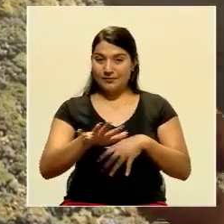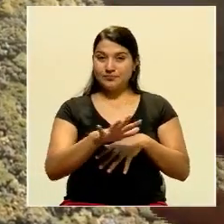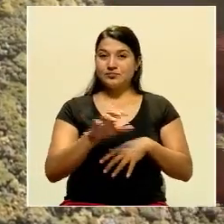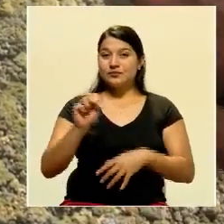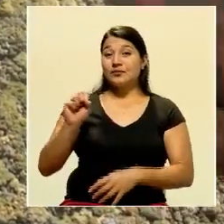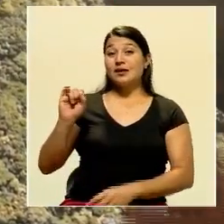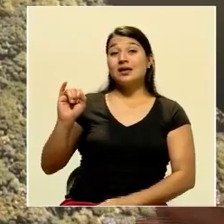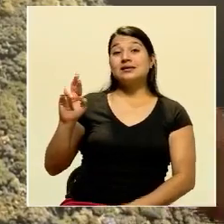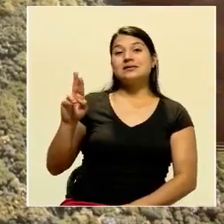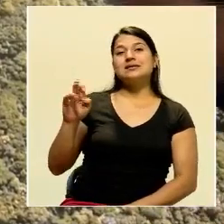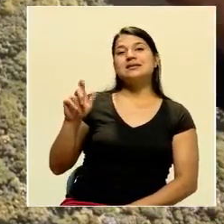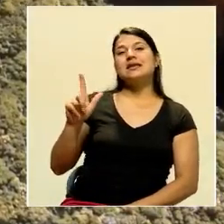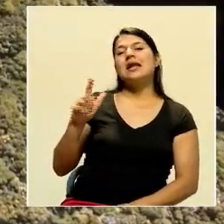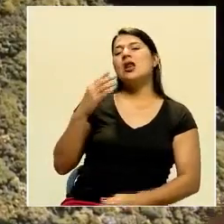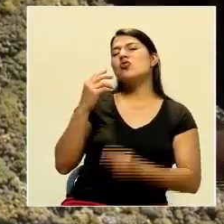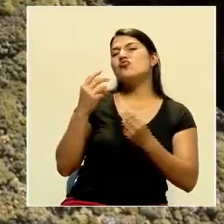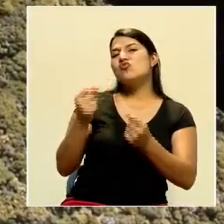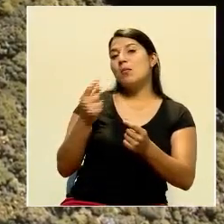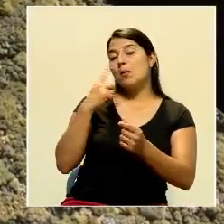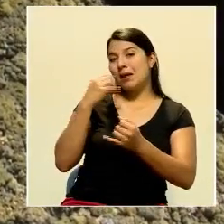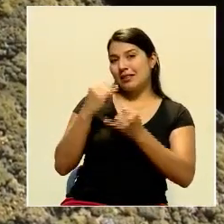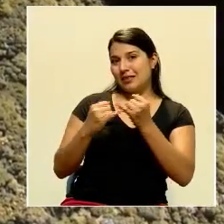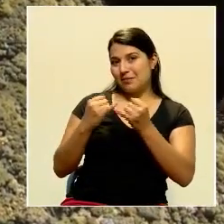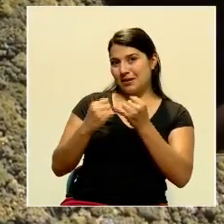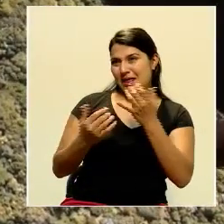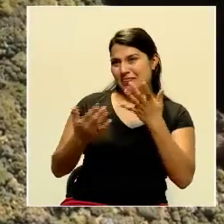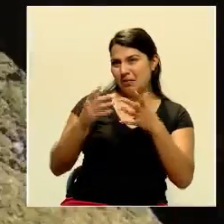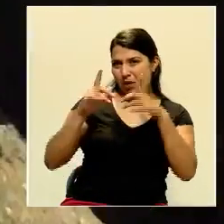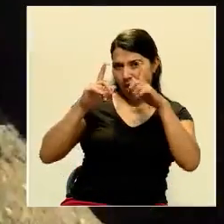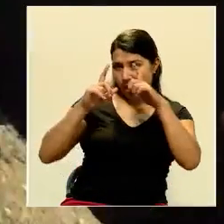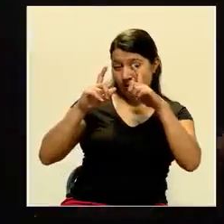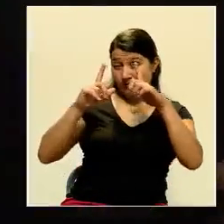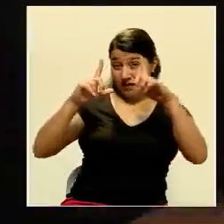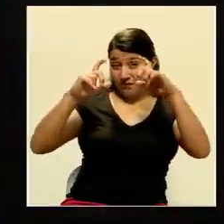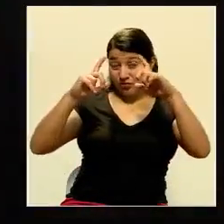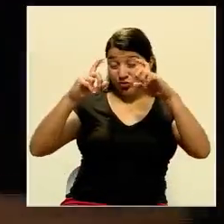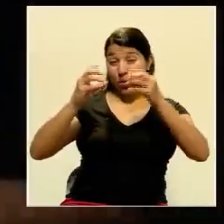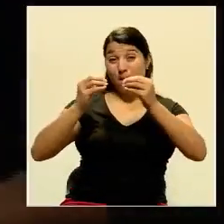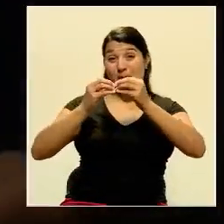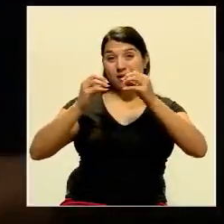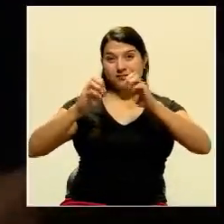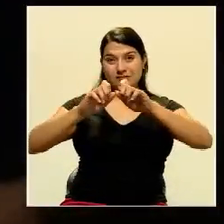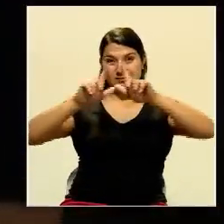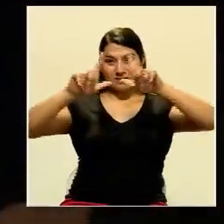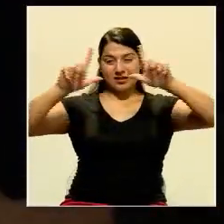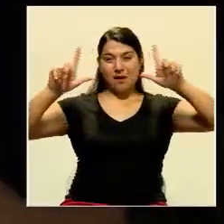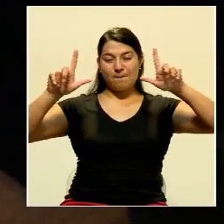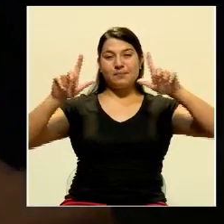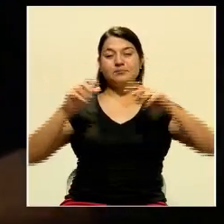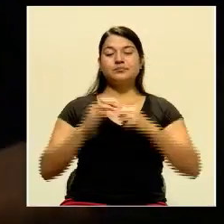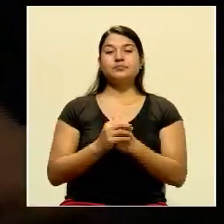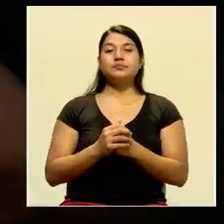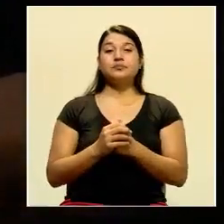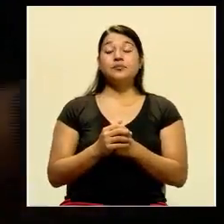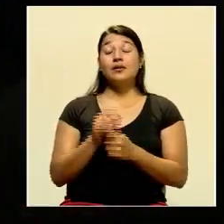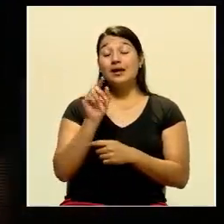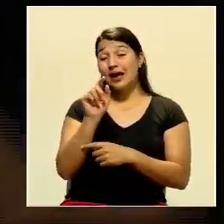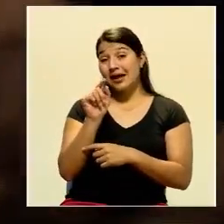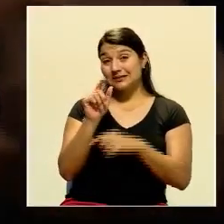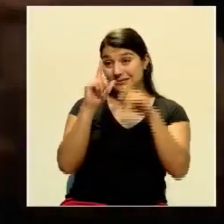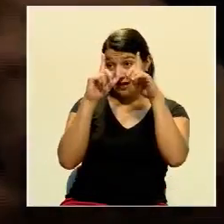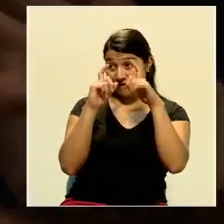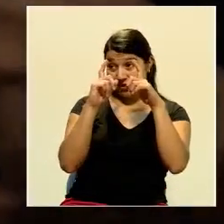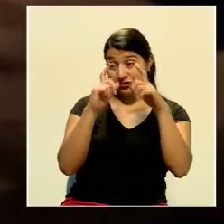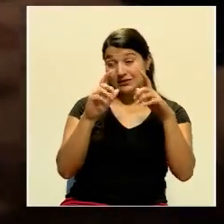Cyril, muy rápido para finalizar, pongamos la imagen un poco más amplia en lo que usted me explicaba. Esta parte es la que se desplazó hacia el